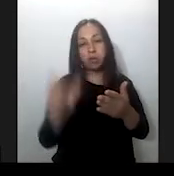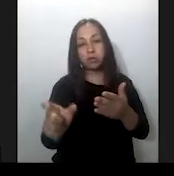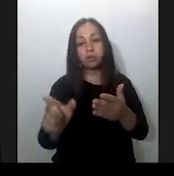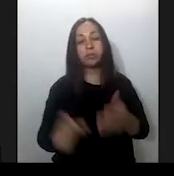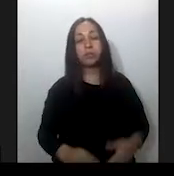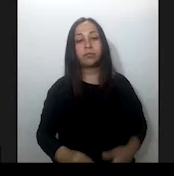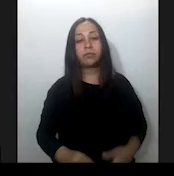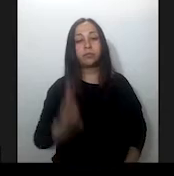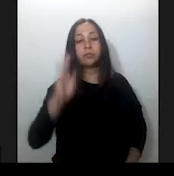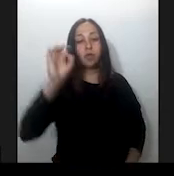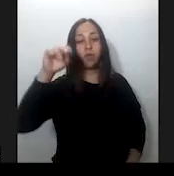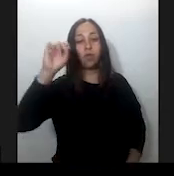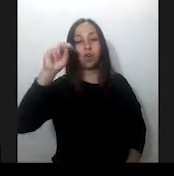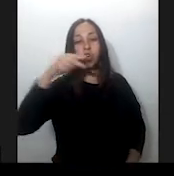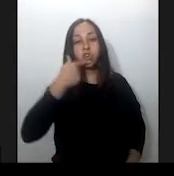llame bonos.